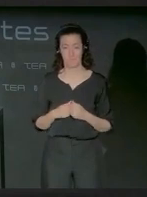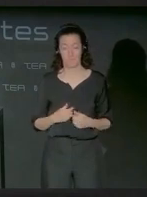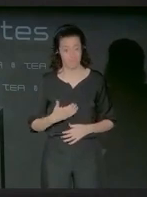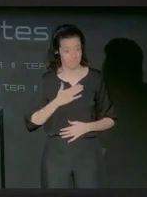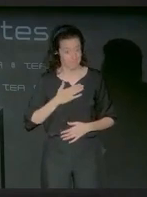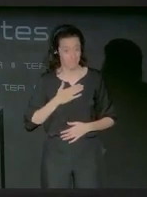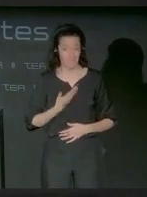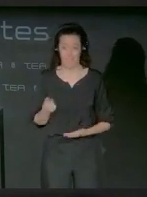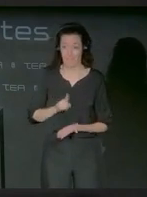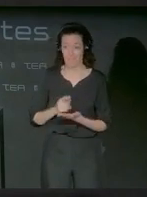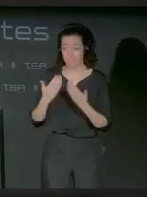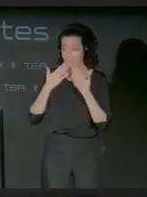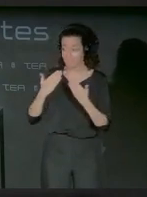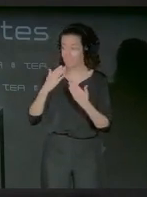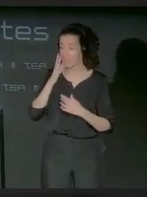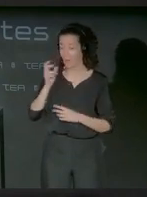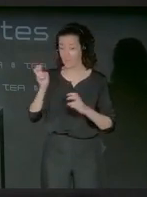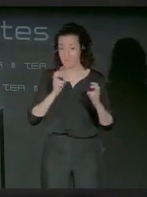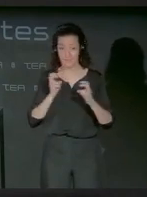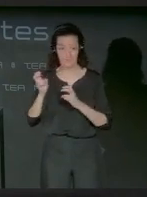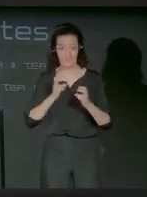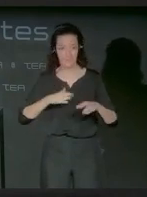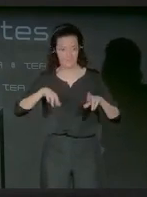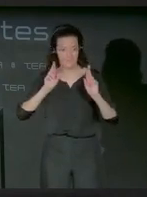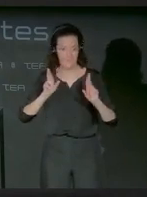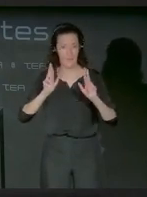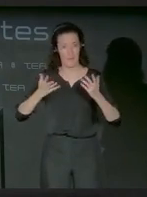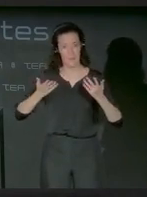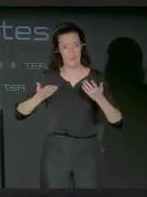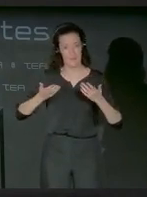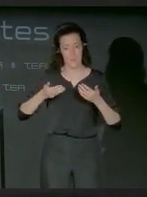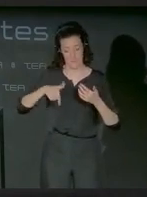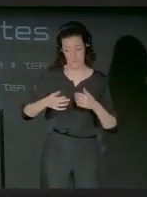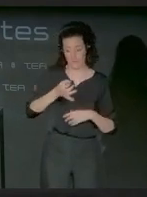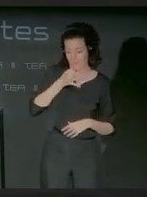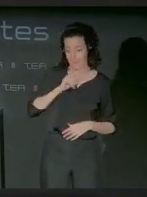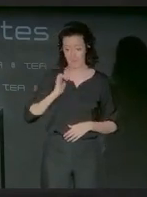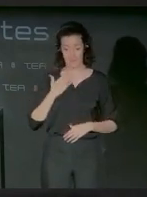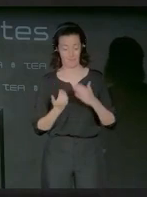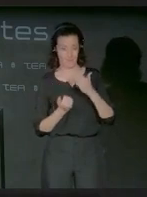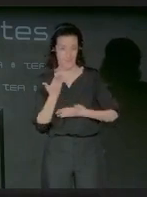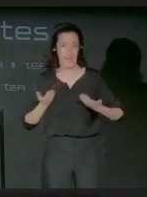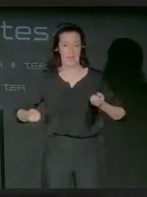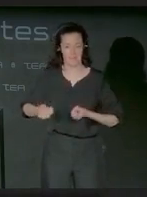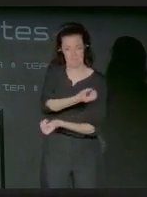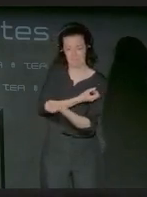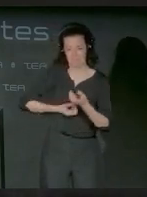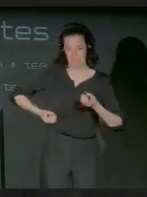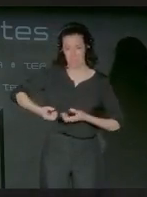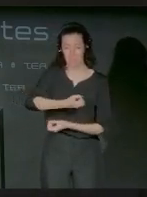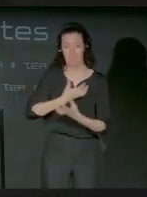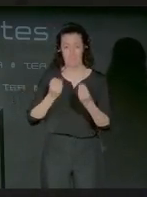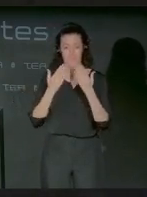agradecerles de nuevo su presencia aquí y espero que podamos debatir conjuntamente esta tarde y mañana por la mañana Muchas gracias